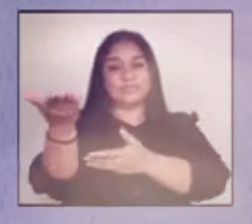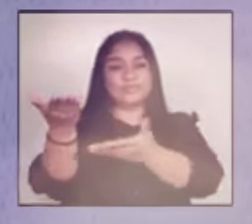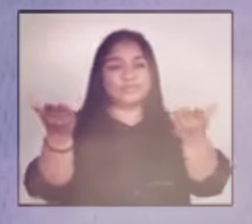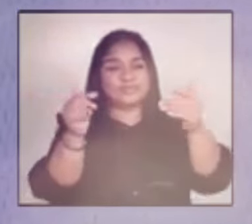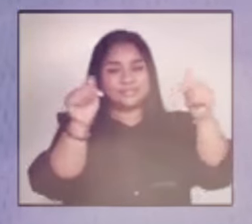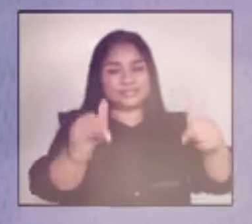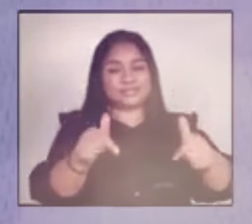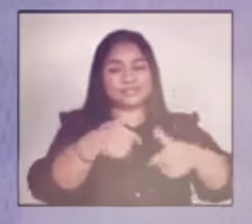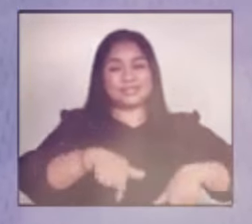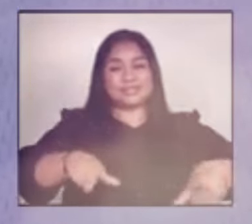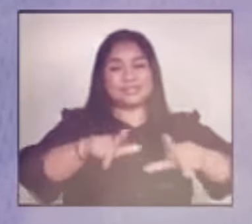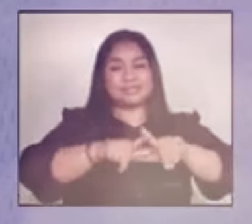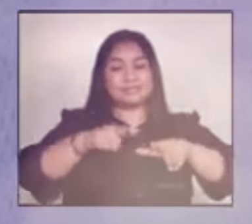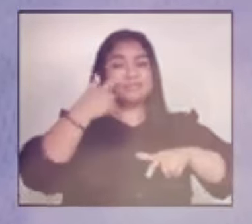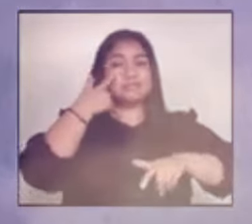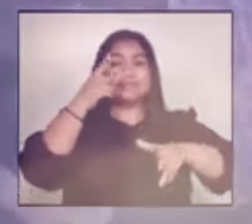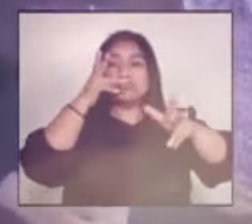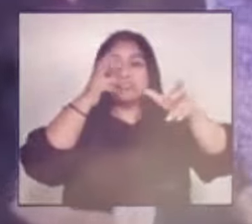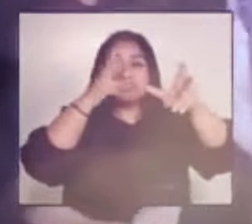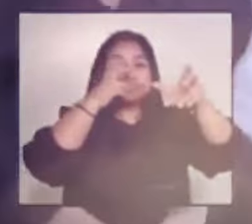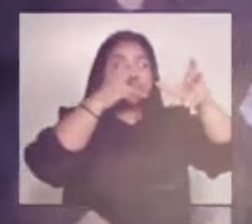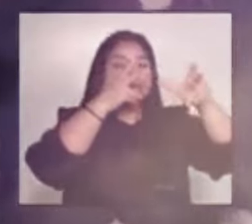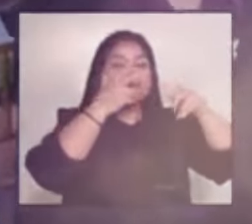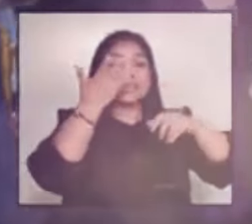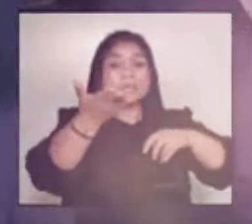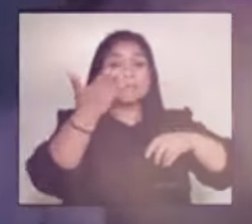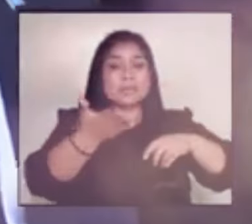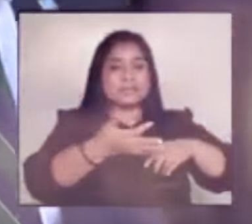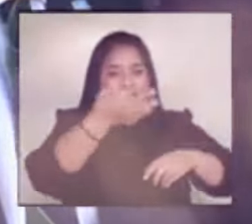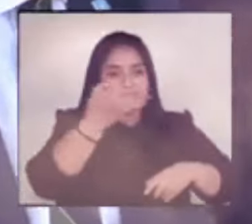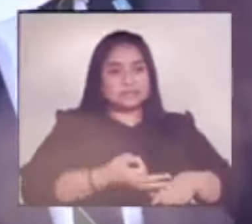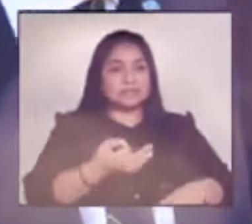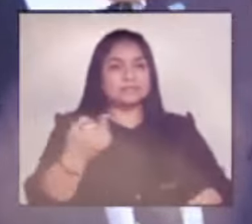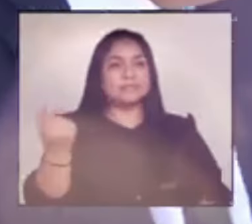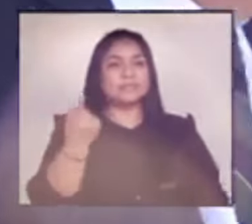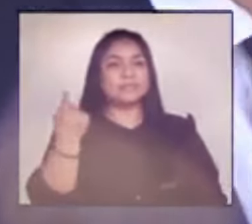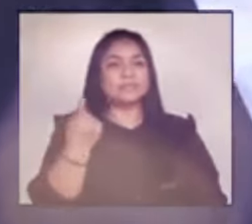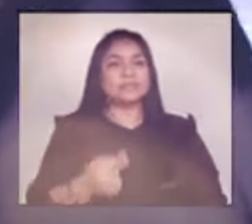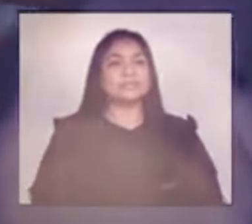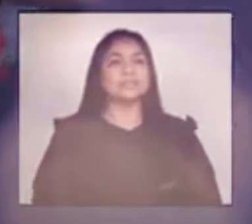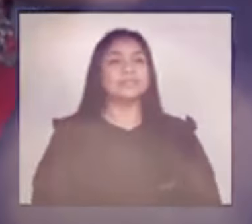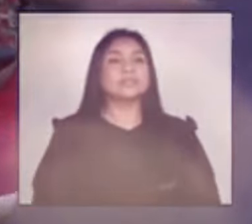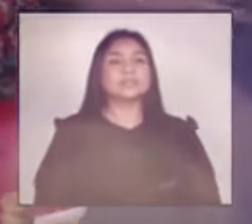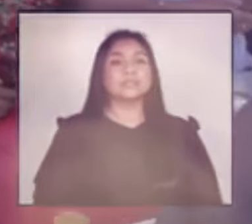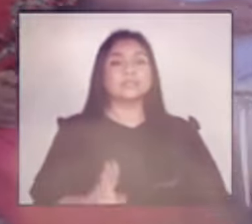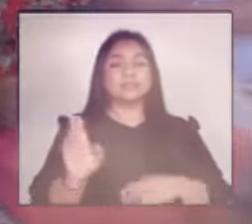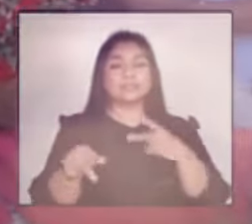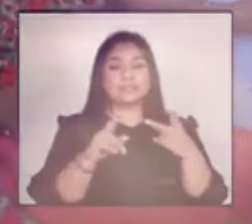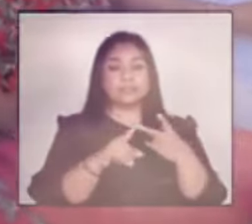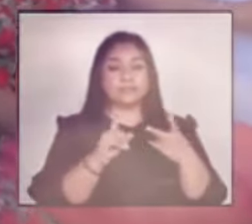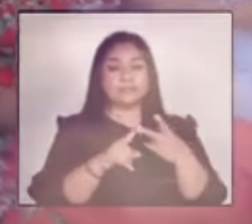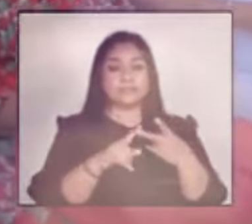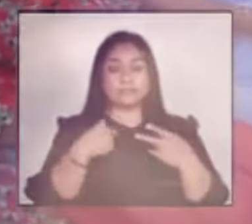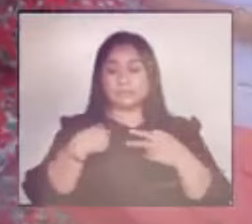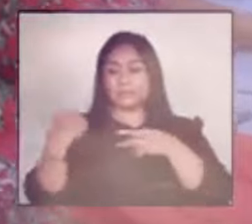esta plaza, escuchando demandas que son genuinas e importantes. El segundo es que junto a mí